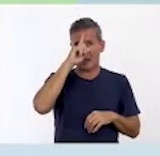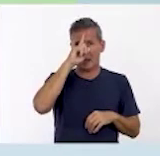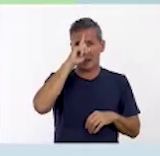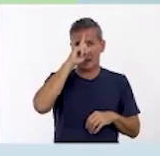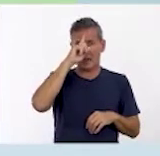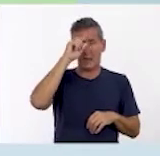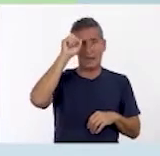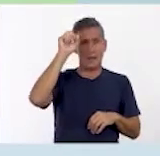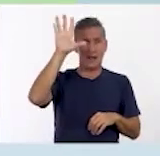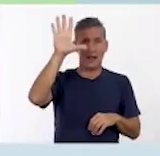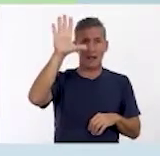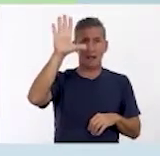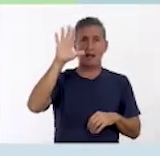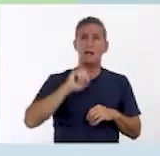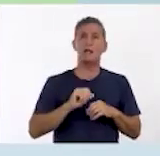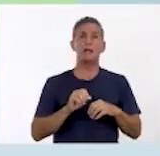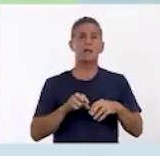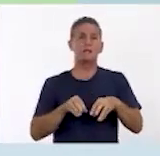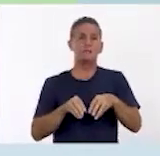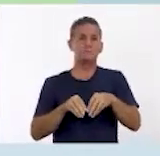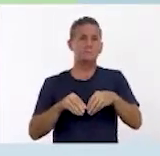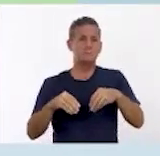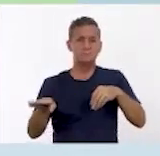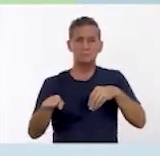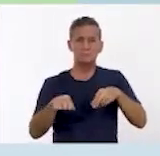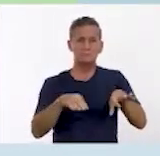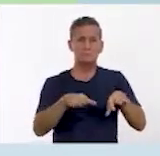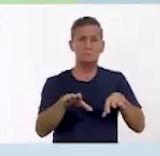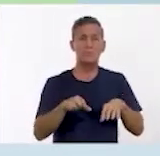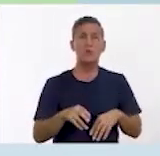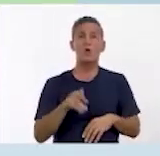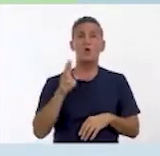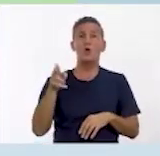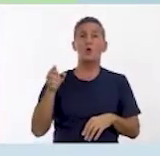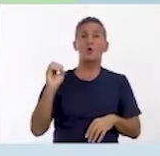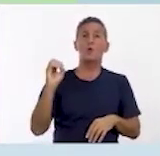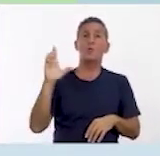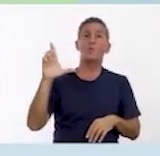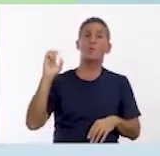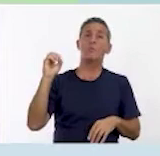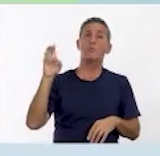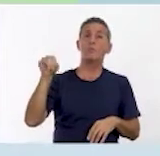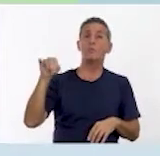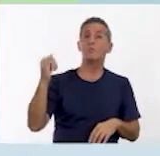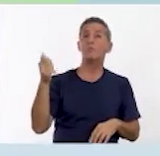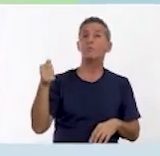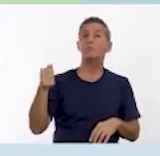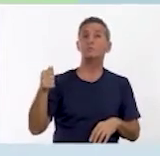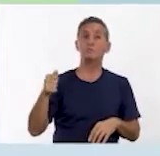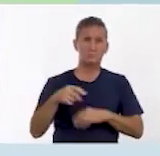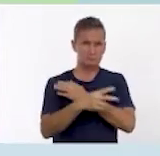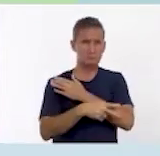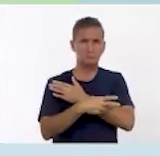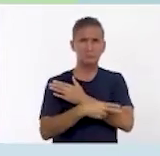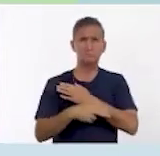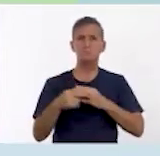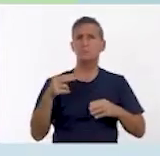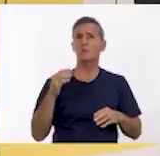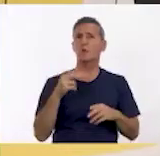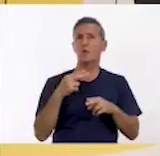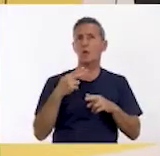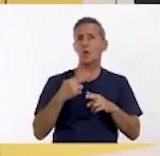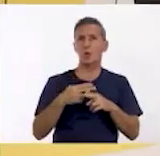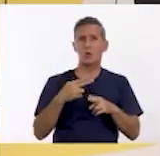ya se reunifica. Eso pasó allí. Y ahí está Polonia, como uno de los países que no cambia de